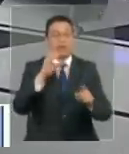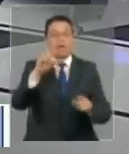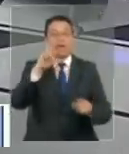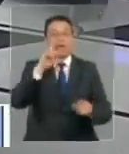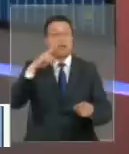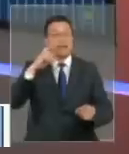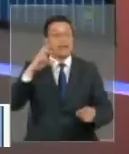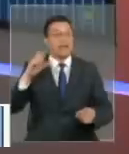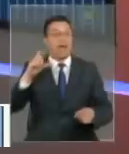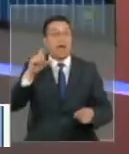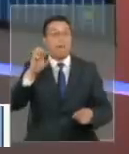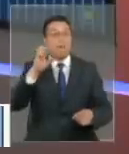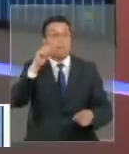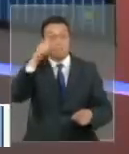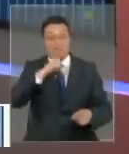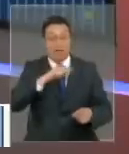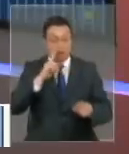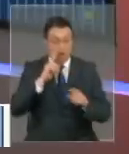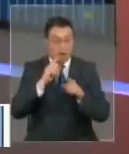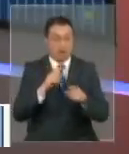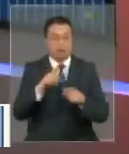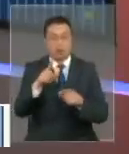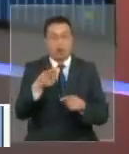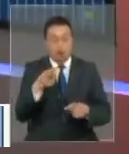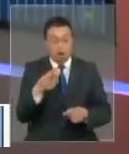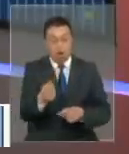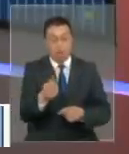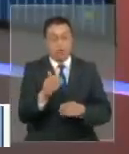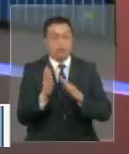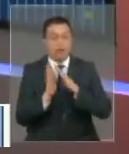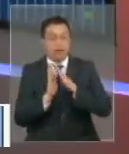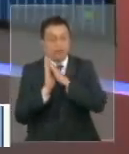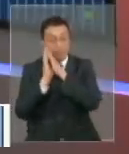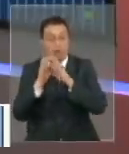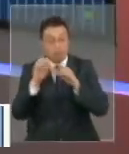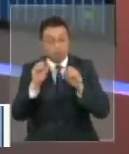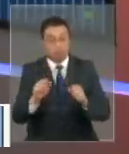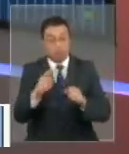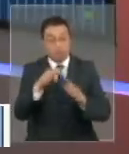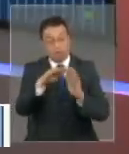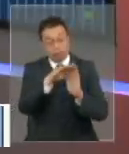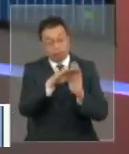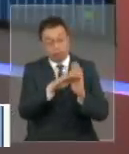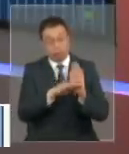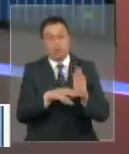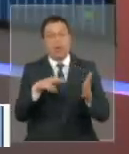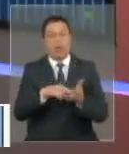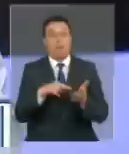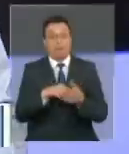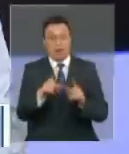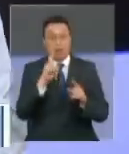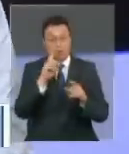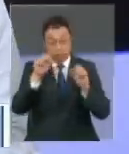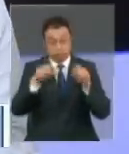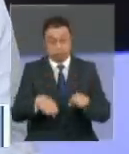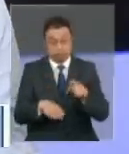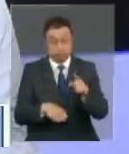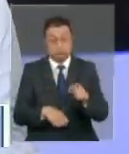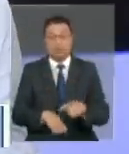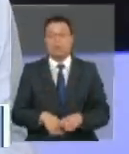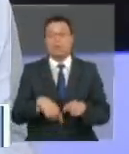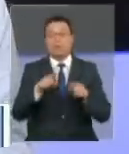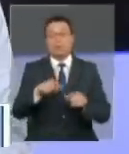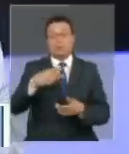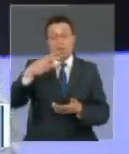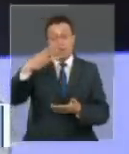privadas también, en Recoleta? ¿Usted está de acuerdo con la compra de camas para poder solucionar, por ejemplo, listas de espera o otros problemas de la salud en general? A ver, lo primero es